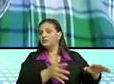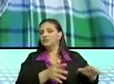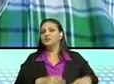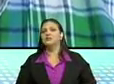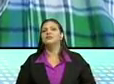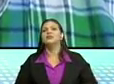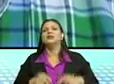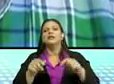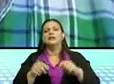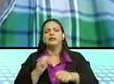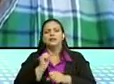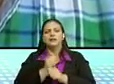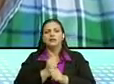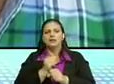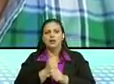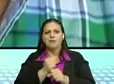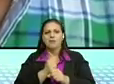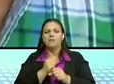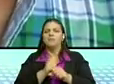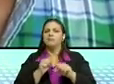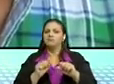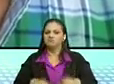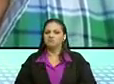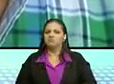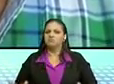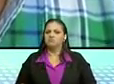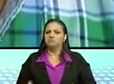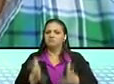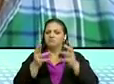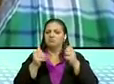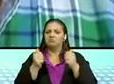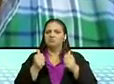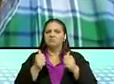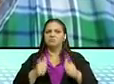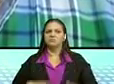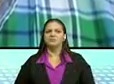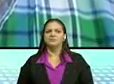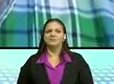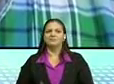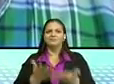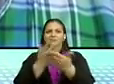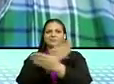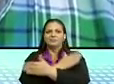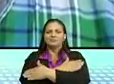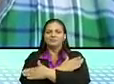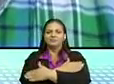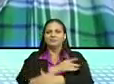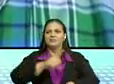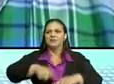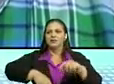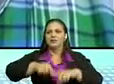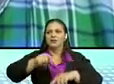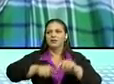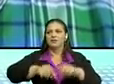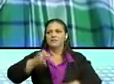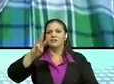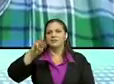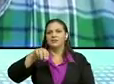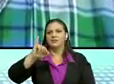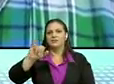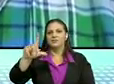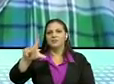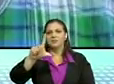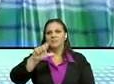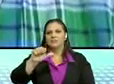pero la gente trata de salir adelante. Bien, bien por el ecuatoriano. Un saludo para mi amigo Miller Angulo, que está por aquí,